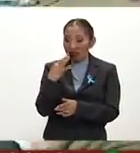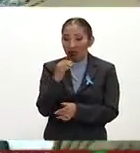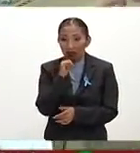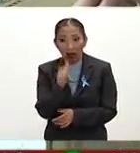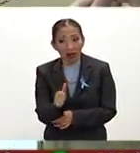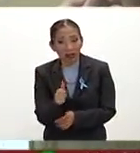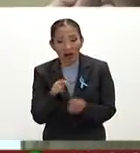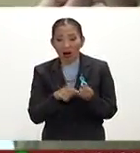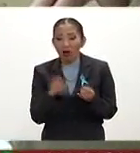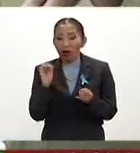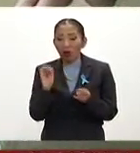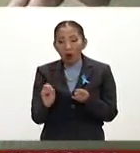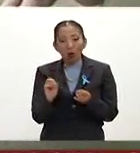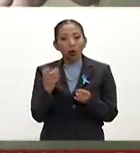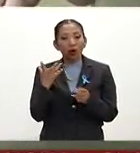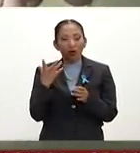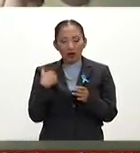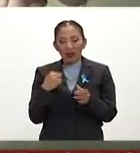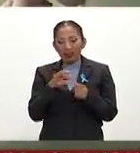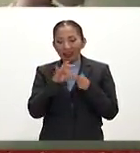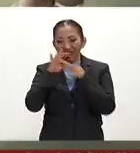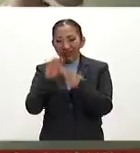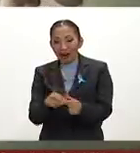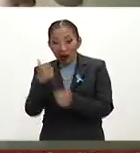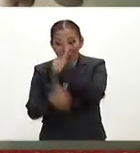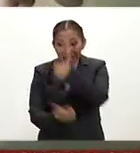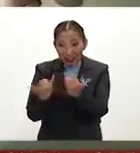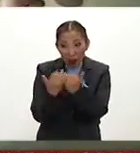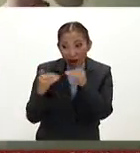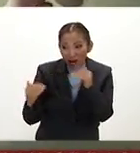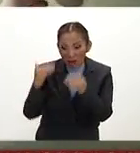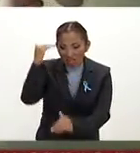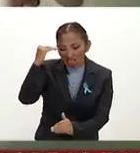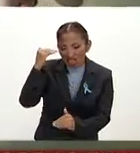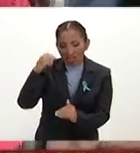que no te permitan en igualdad de circunstancias competir,